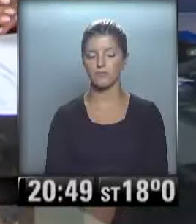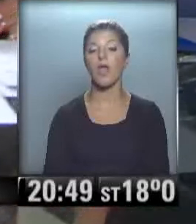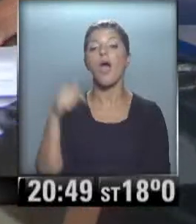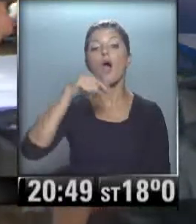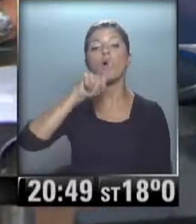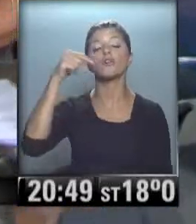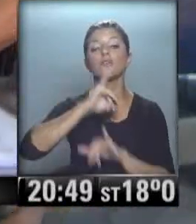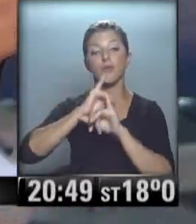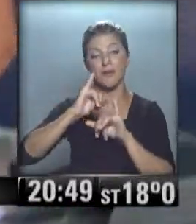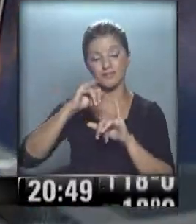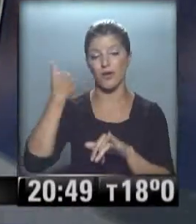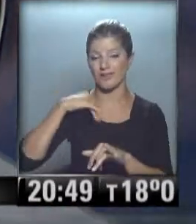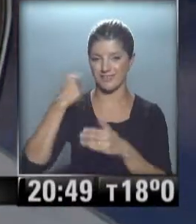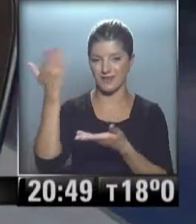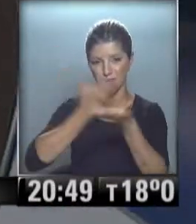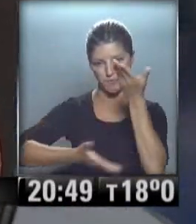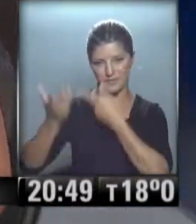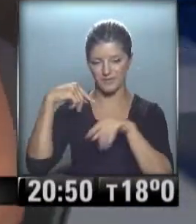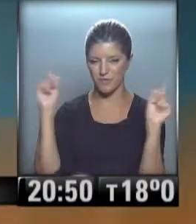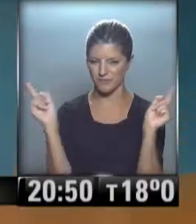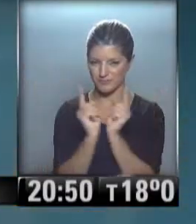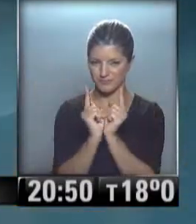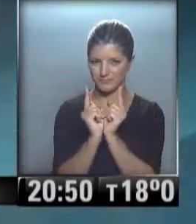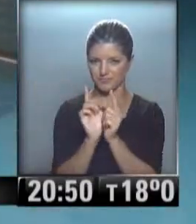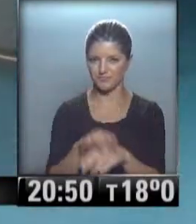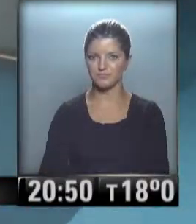Compartimos ahora más noticias nacionales en esta síntesis.